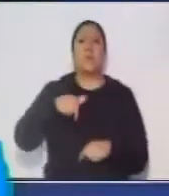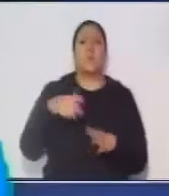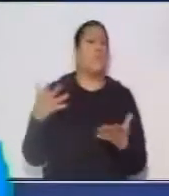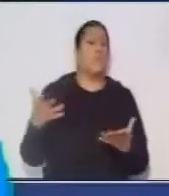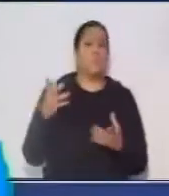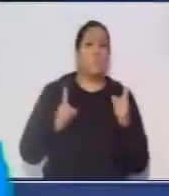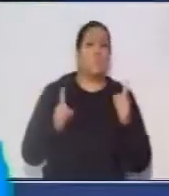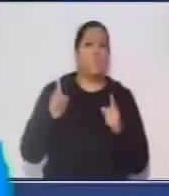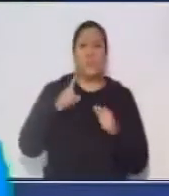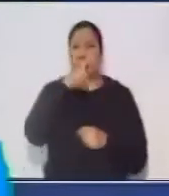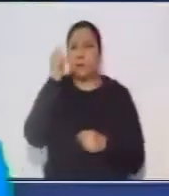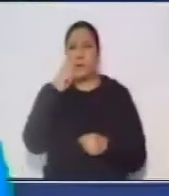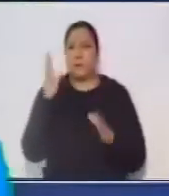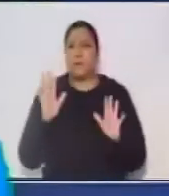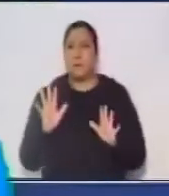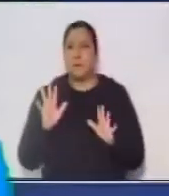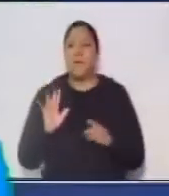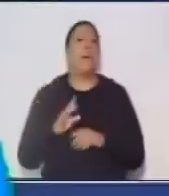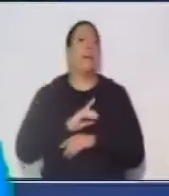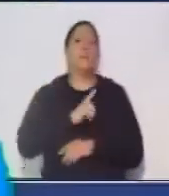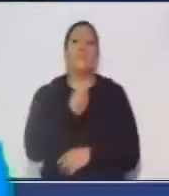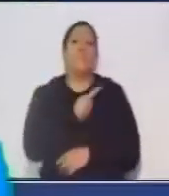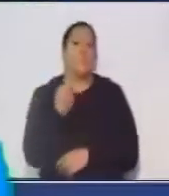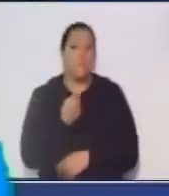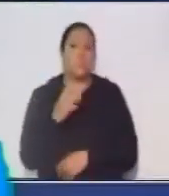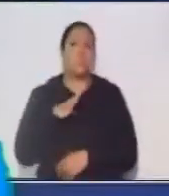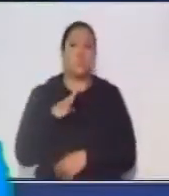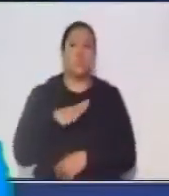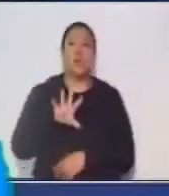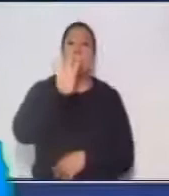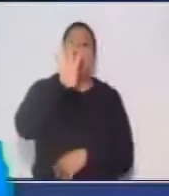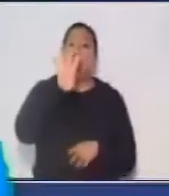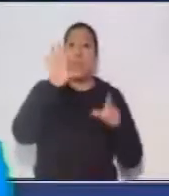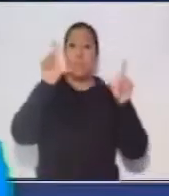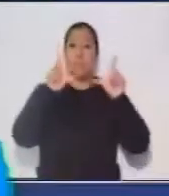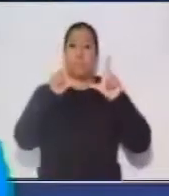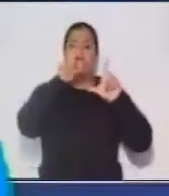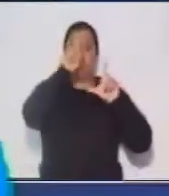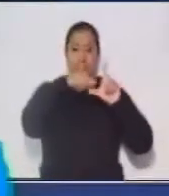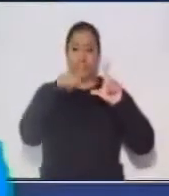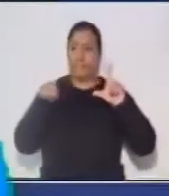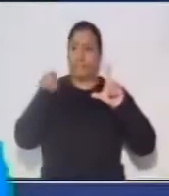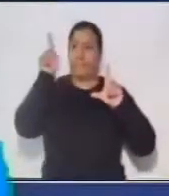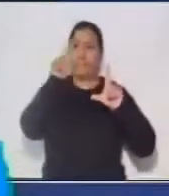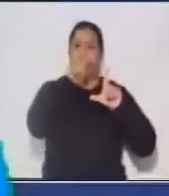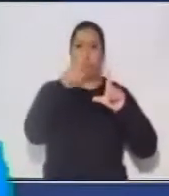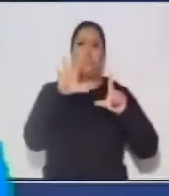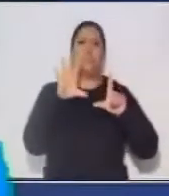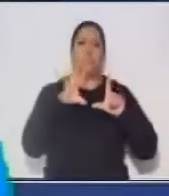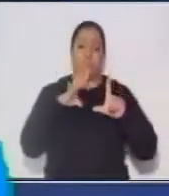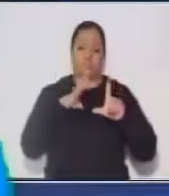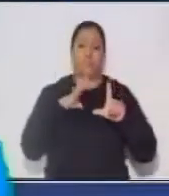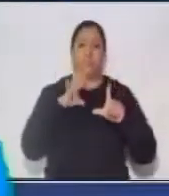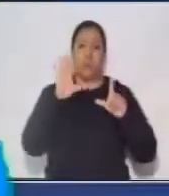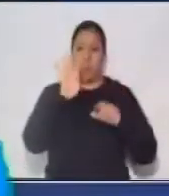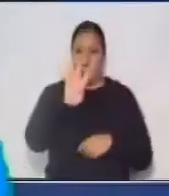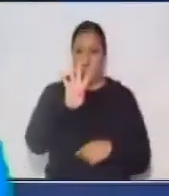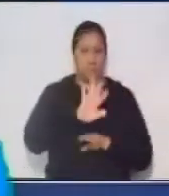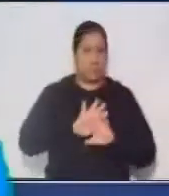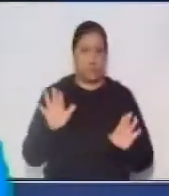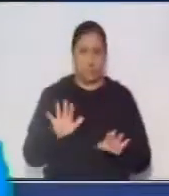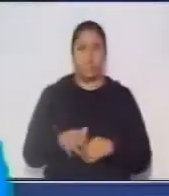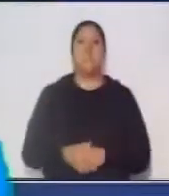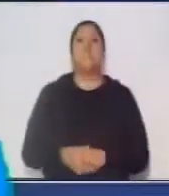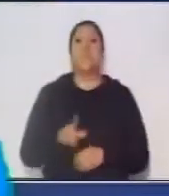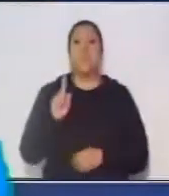únicamente con los que tienen 4 lados. Entonces se llaman cuadriláteros. Bien,